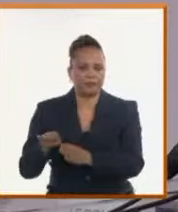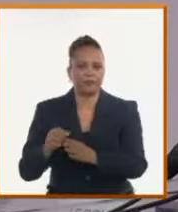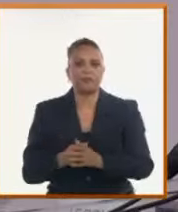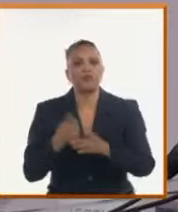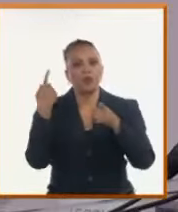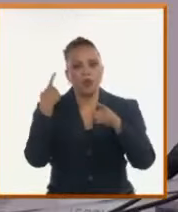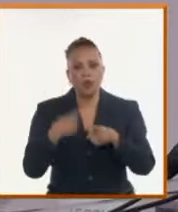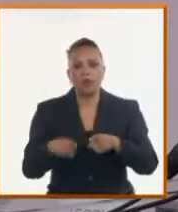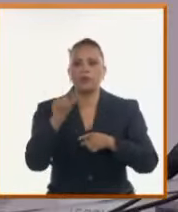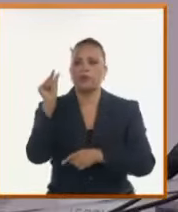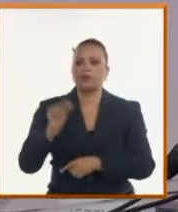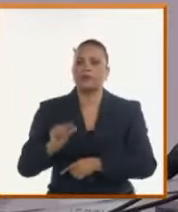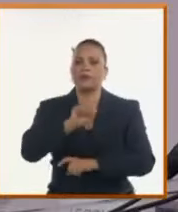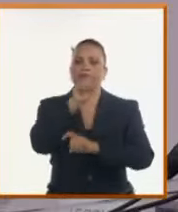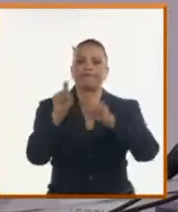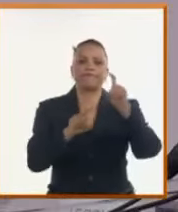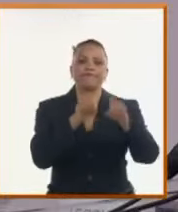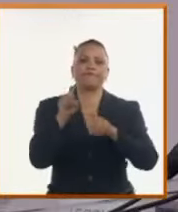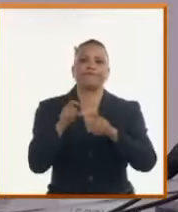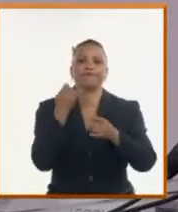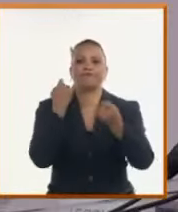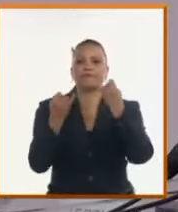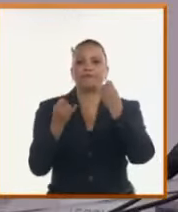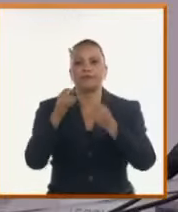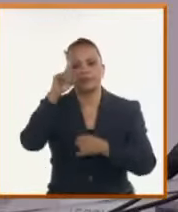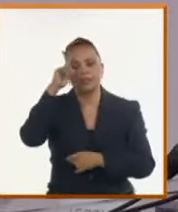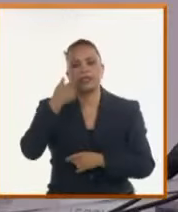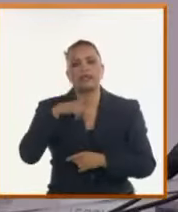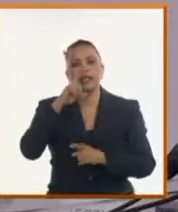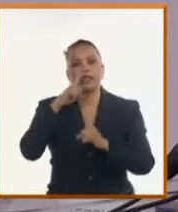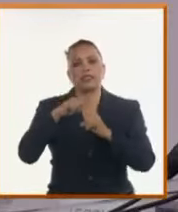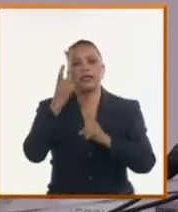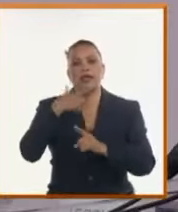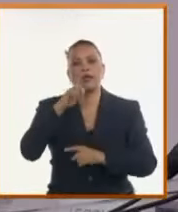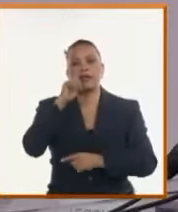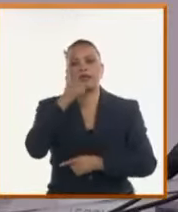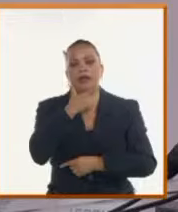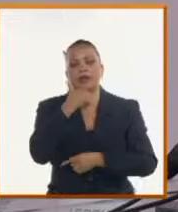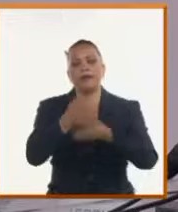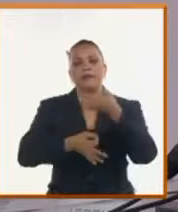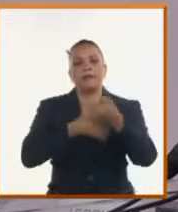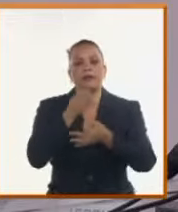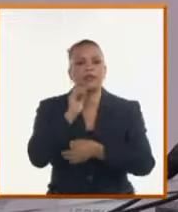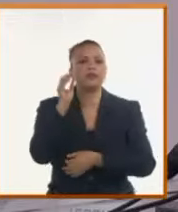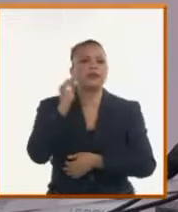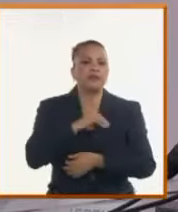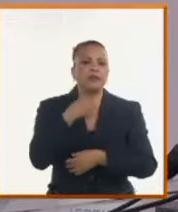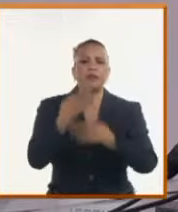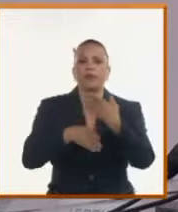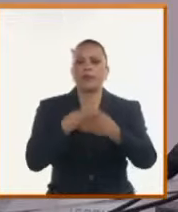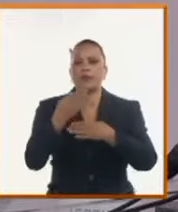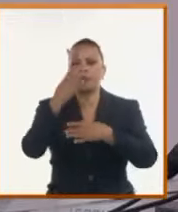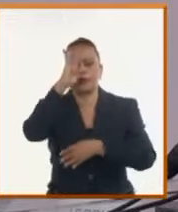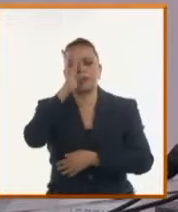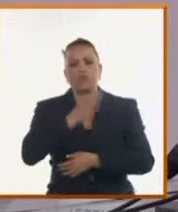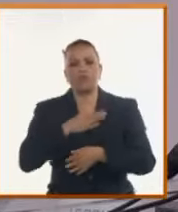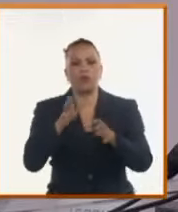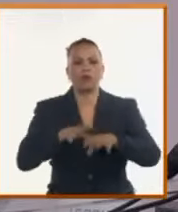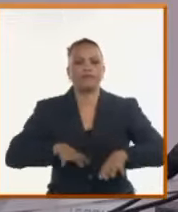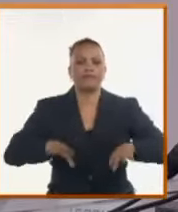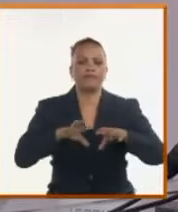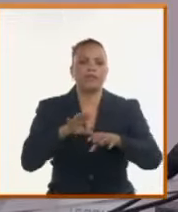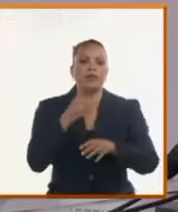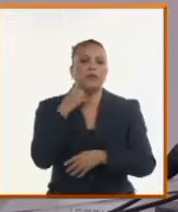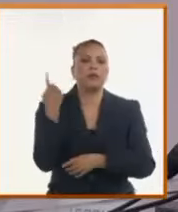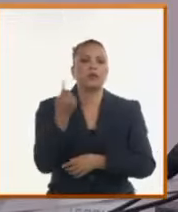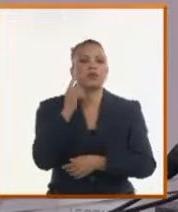también pregunta alguien que se identifica como Santana en nuestro foro debate y dice conocidas las dificultades por las que atraviesa el país pero no somos pocos